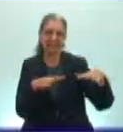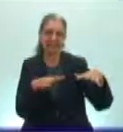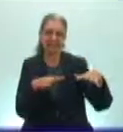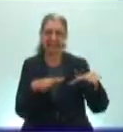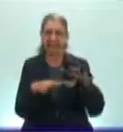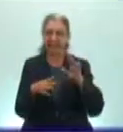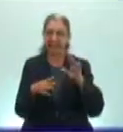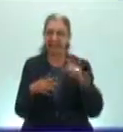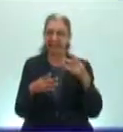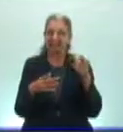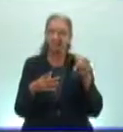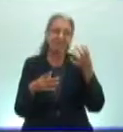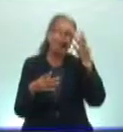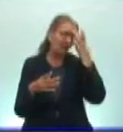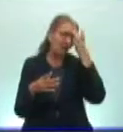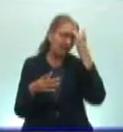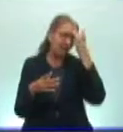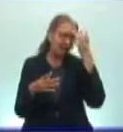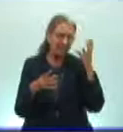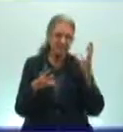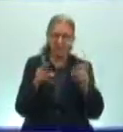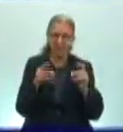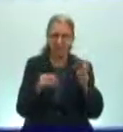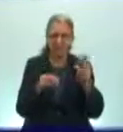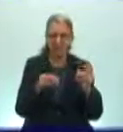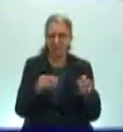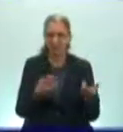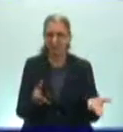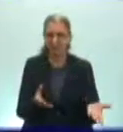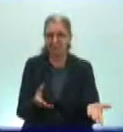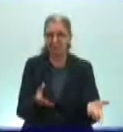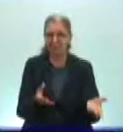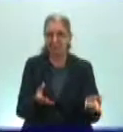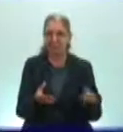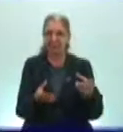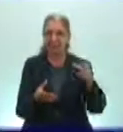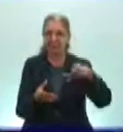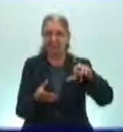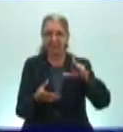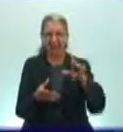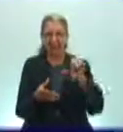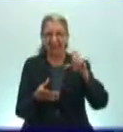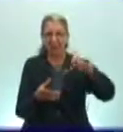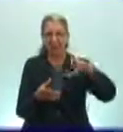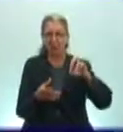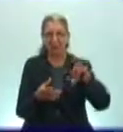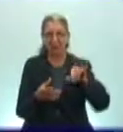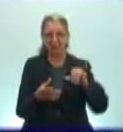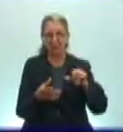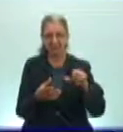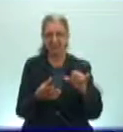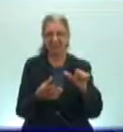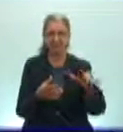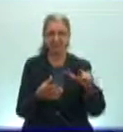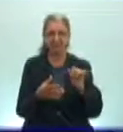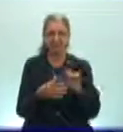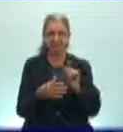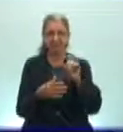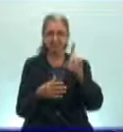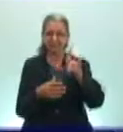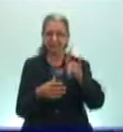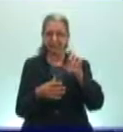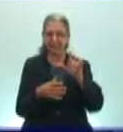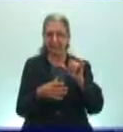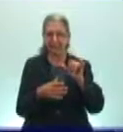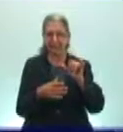pasar tanto tiempo calculando pi. Fue entre 1671 y 1674 que los europeos Gregory